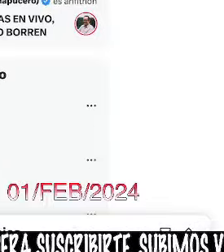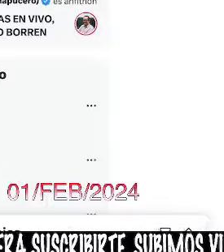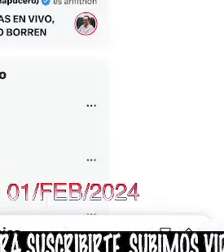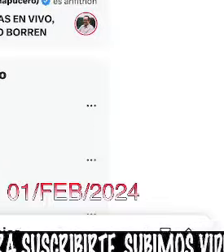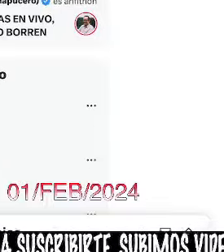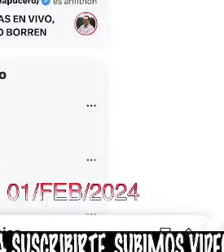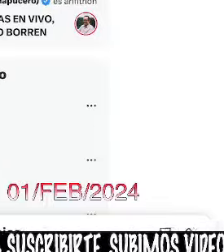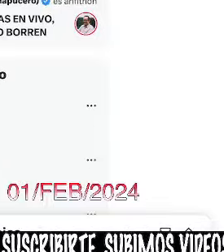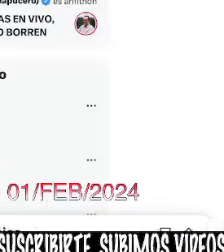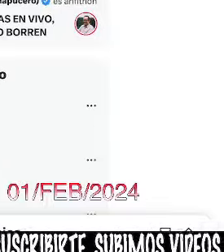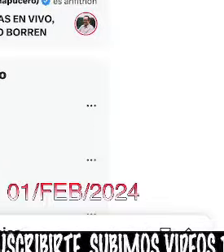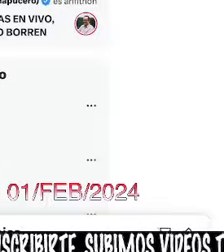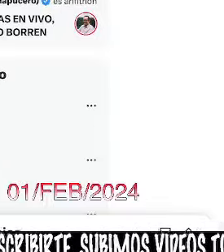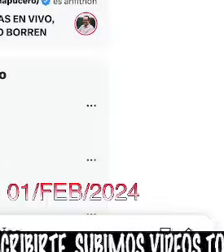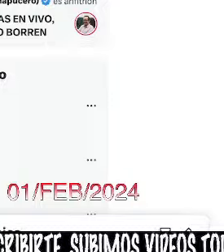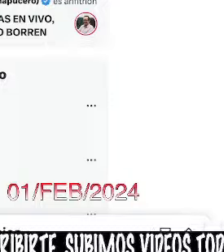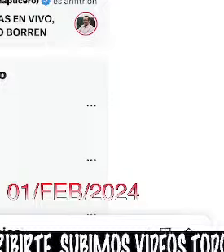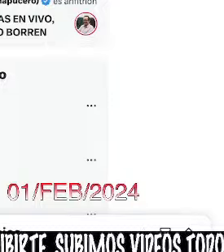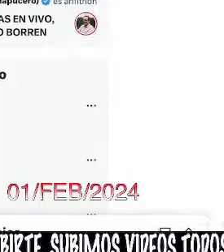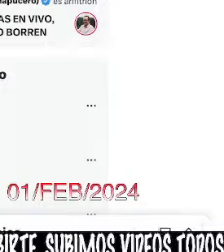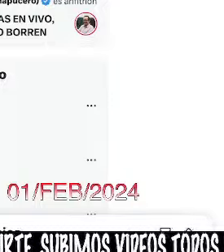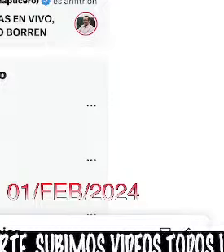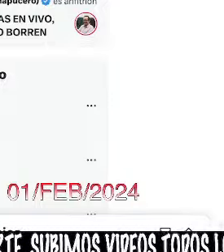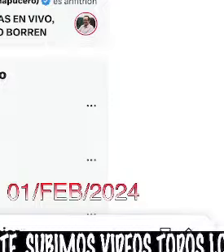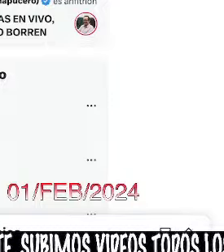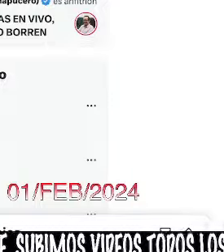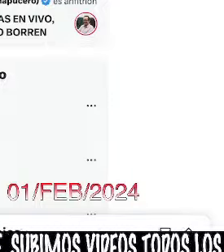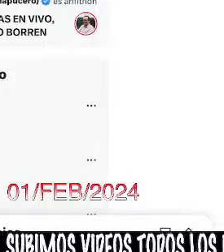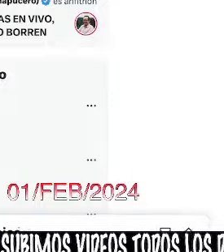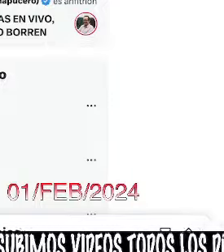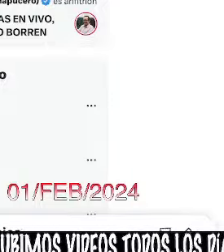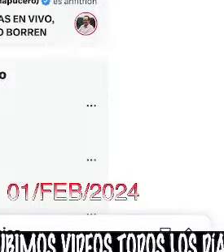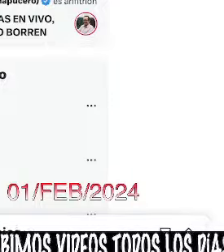Constancia de registro de la plataforma electoral Partido del Trabajo. Ahí la tenemos.